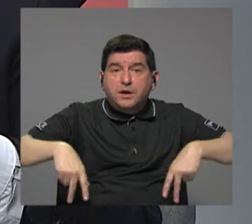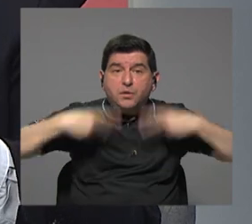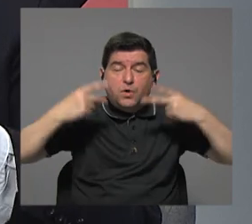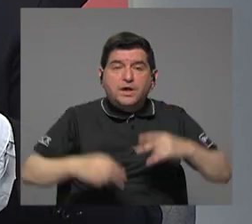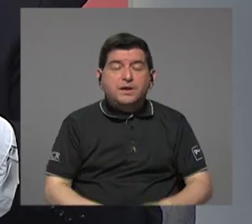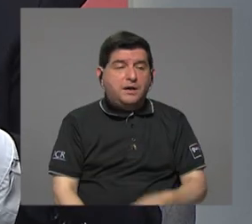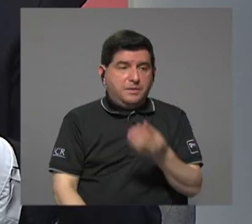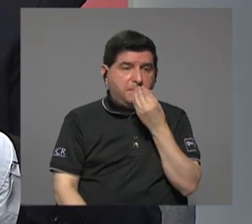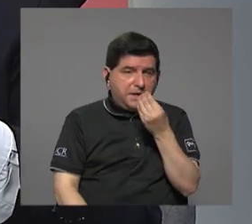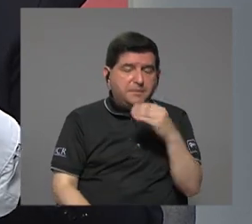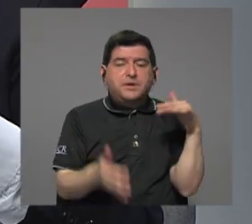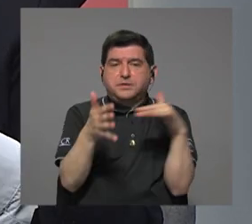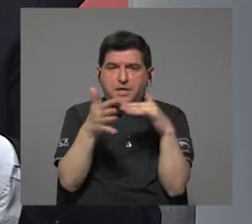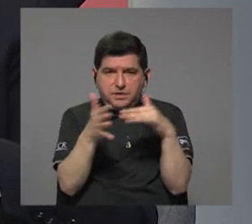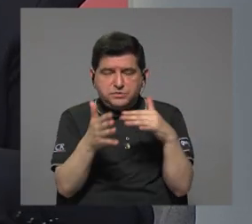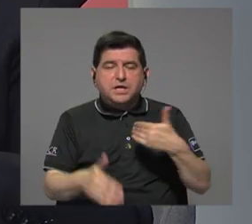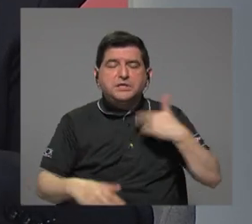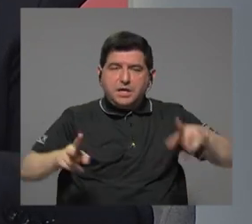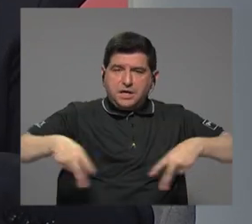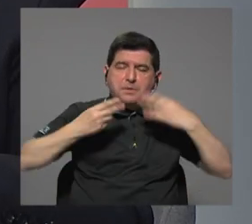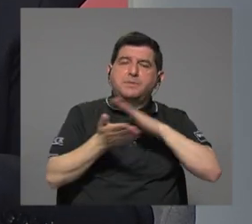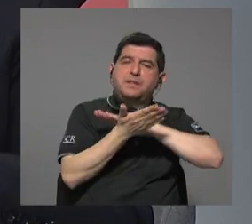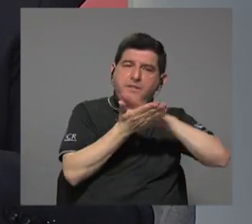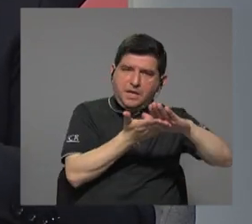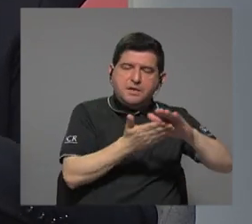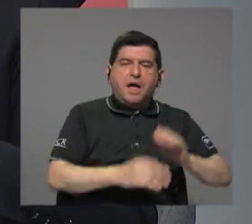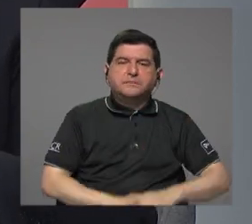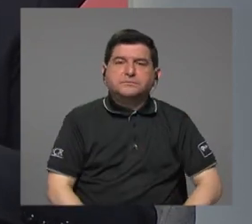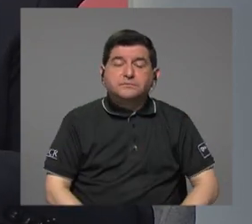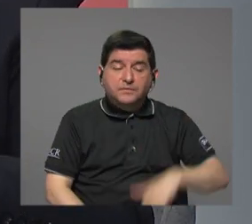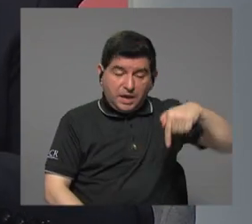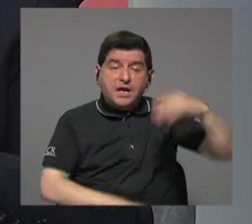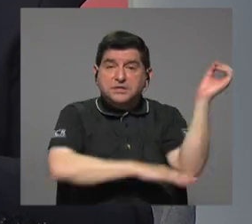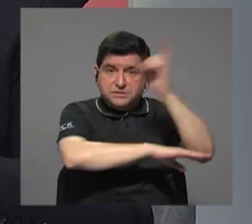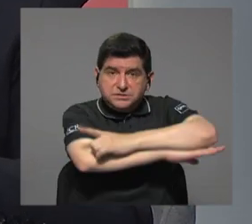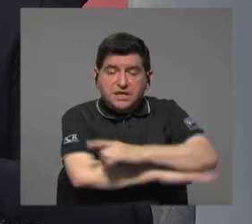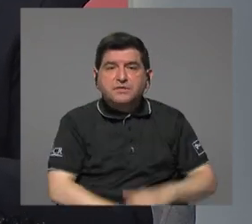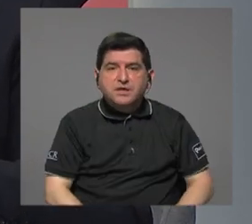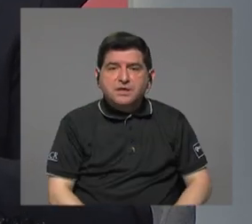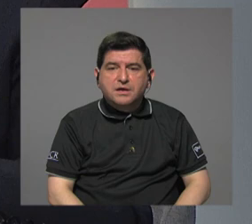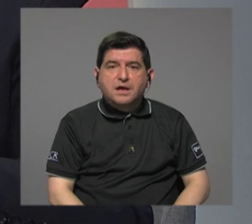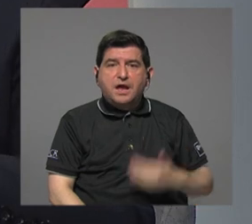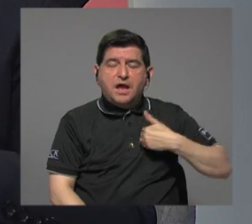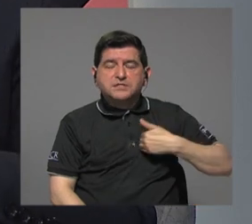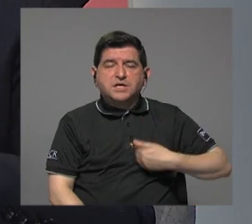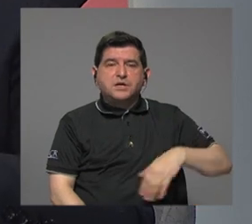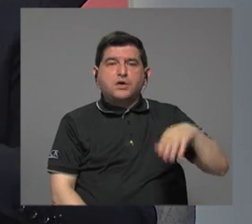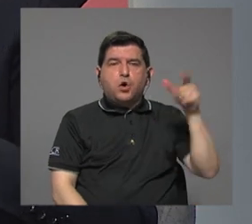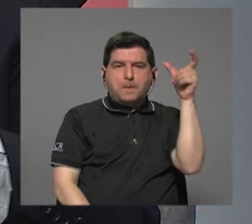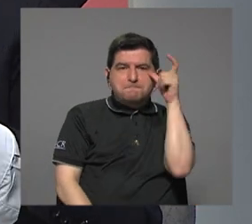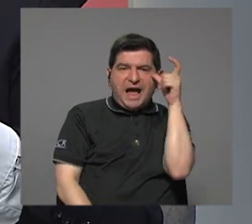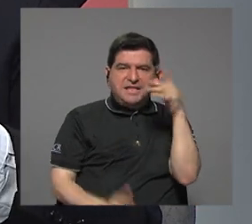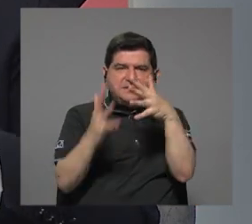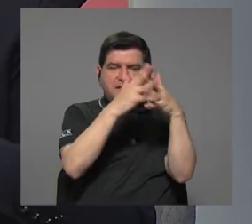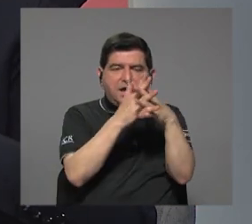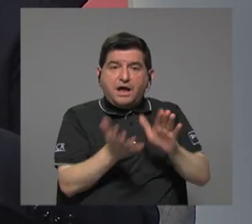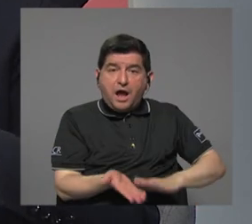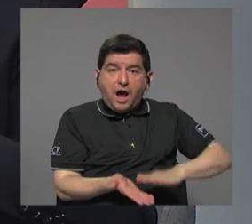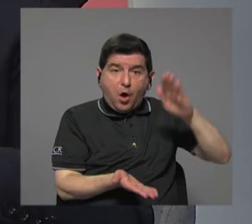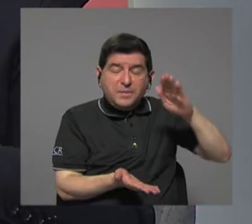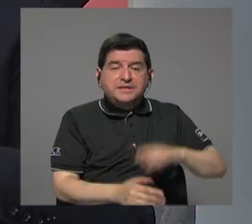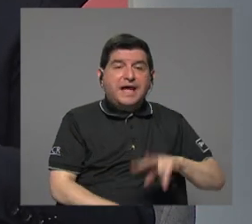alimentarse estudiar y tener una vida digna hoy en día el señor byd en eeuu está aumentando